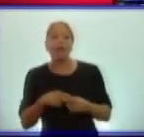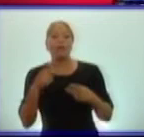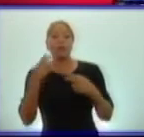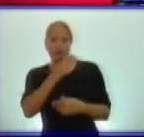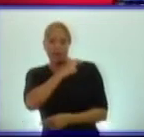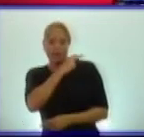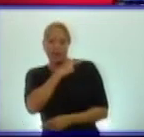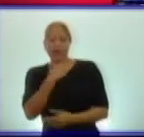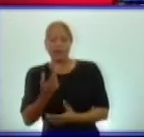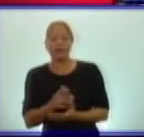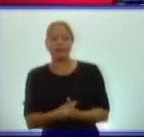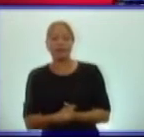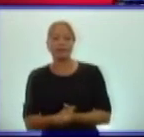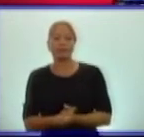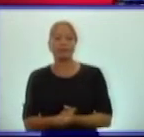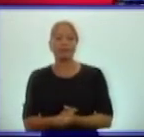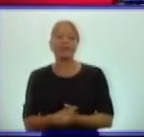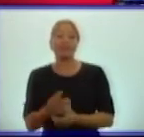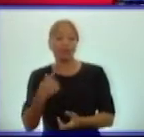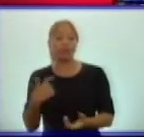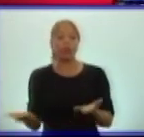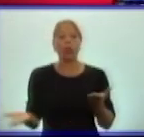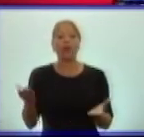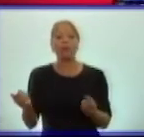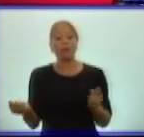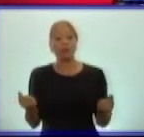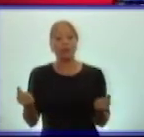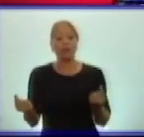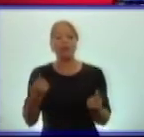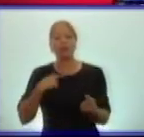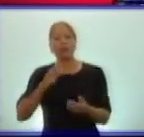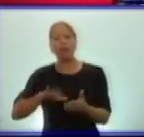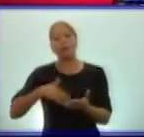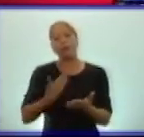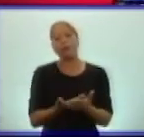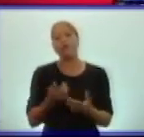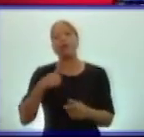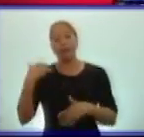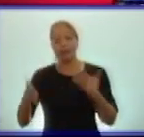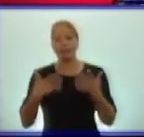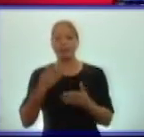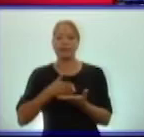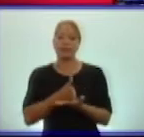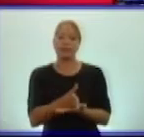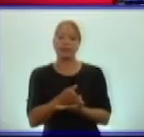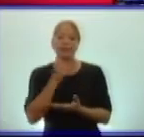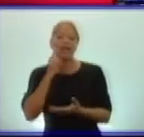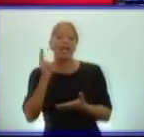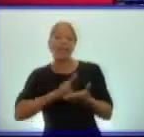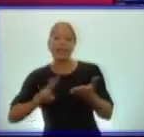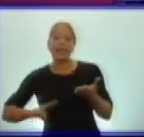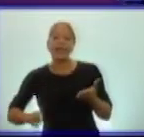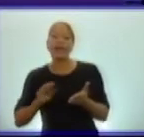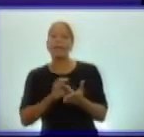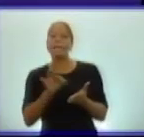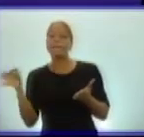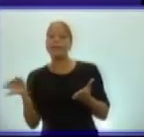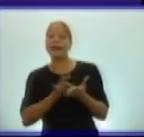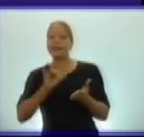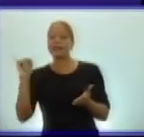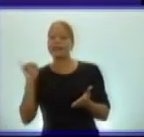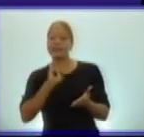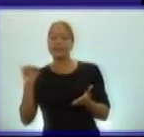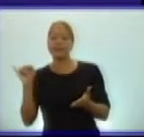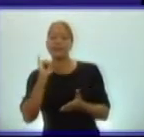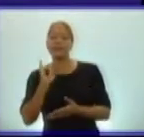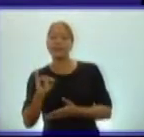feudal? Entonces, en correspondencia con esto, les propongo la siguiente actividad. Lea de la página 66 y 67 del